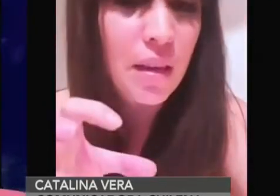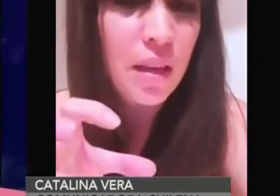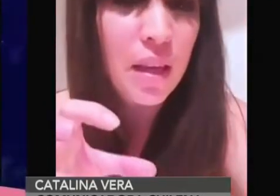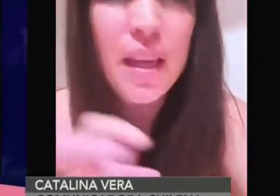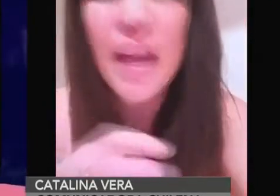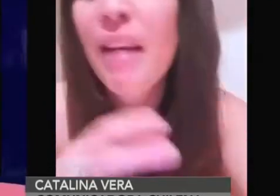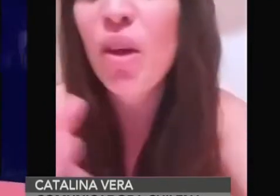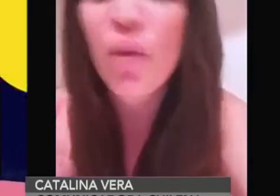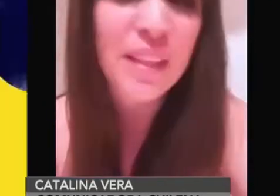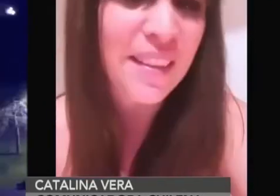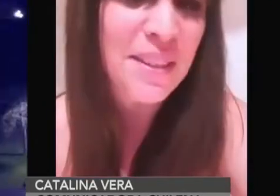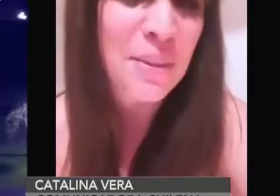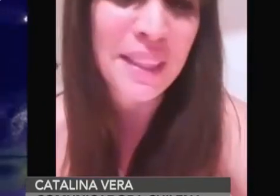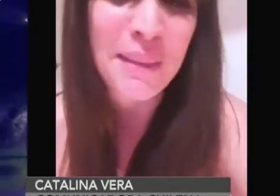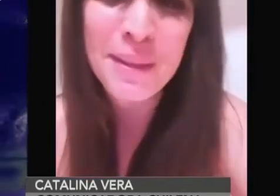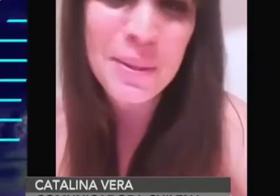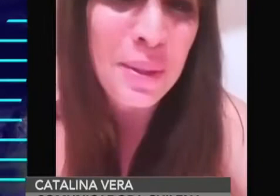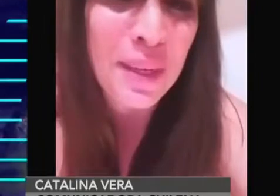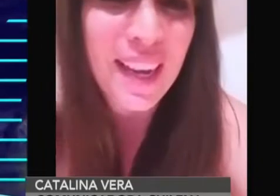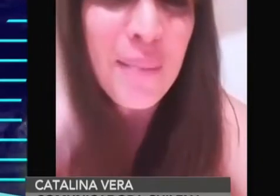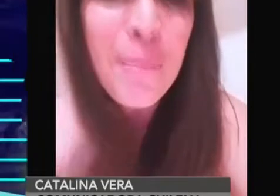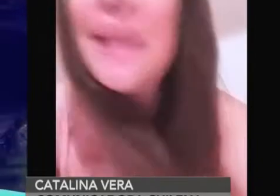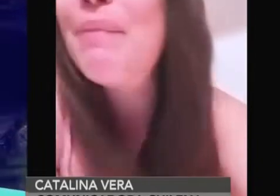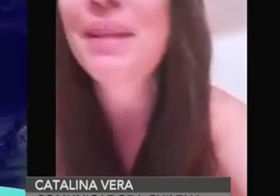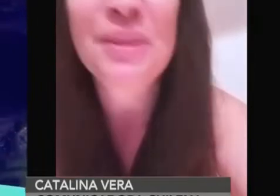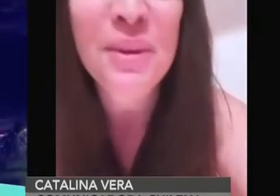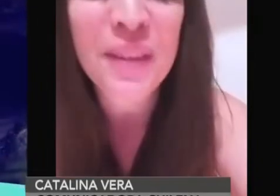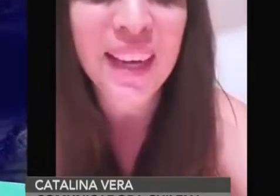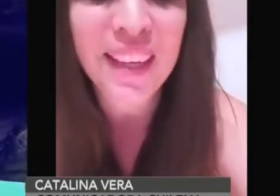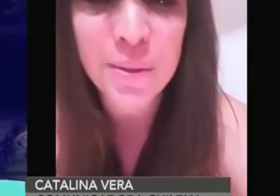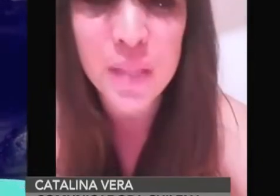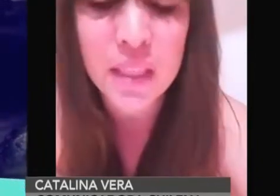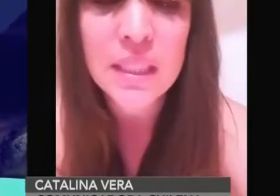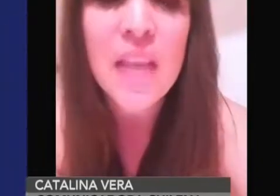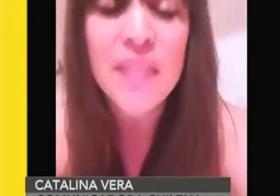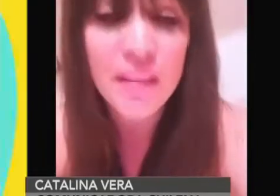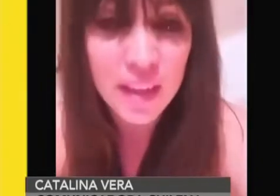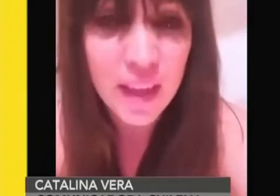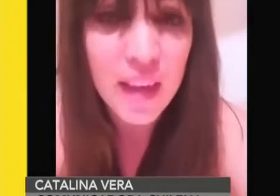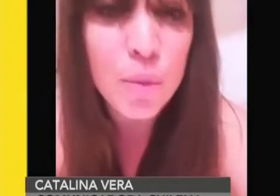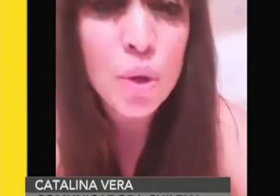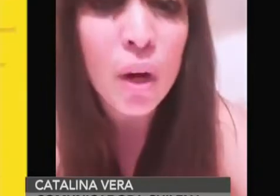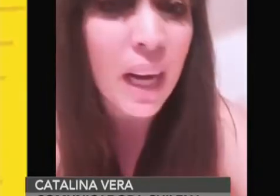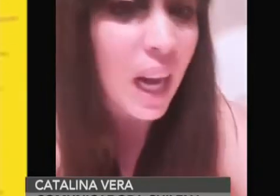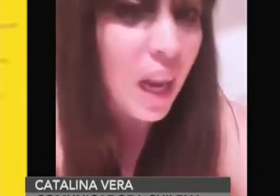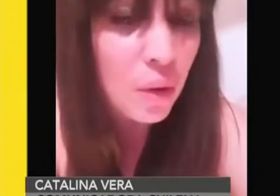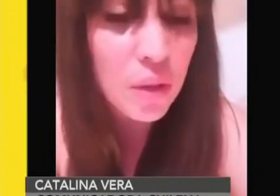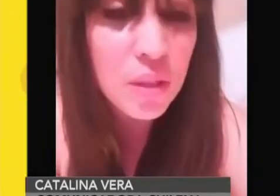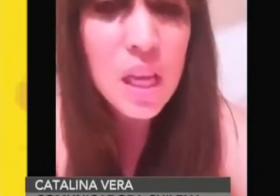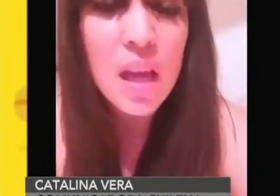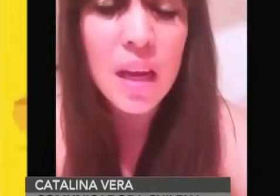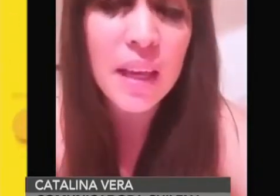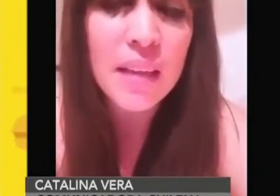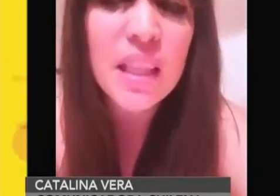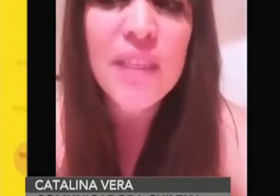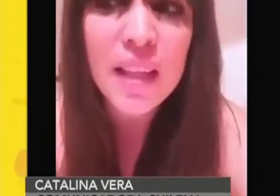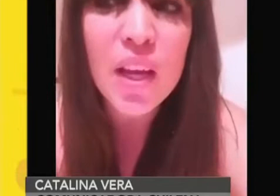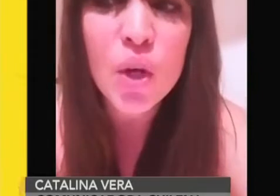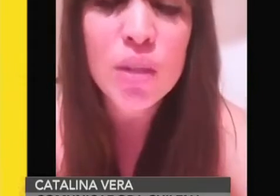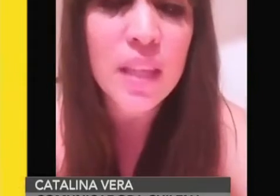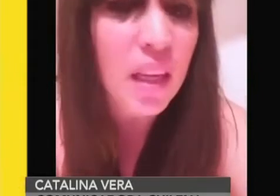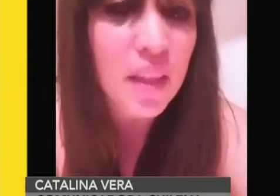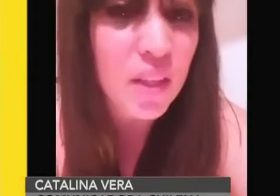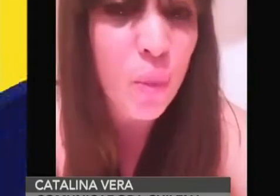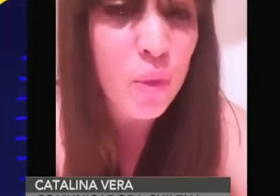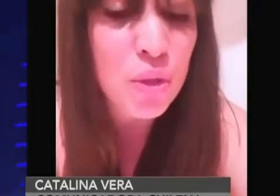casa. Y han habido fiestas de 50 personas, 1.000 personas, entonces de verdad hay mucho relajo. La gente de verdad